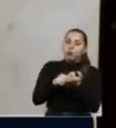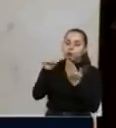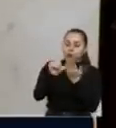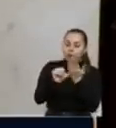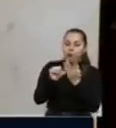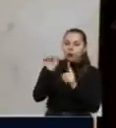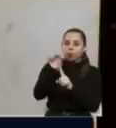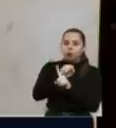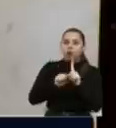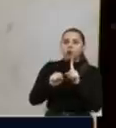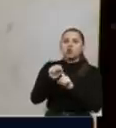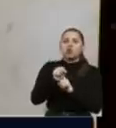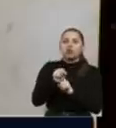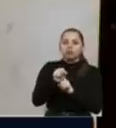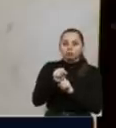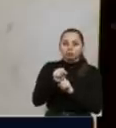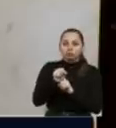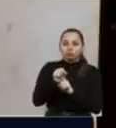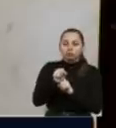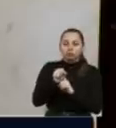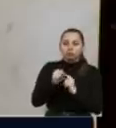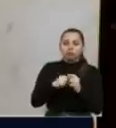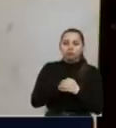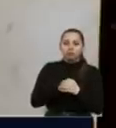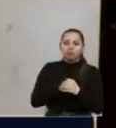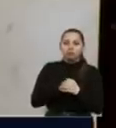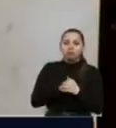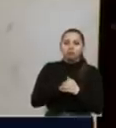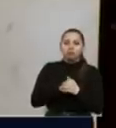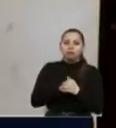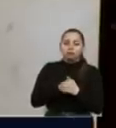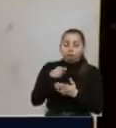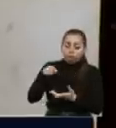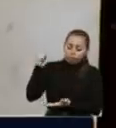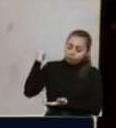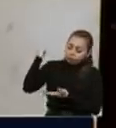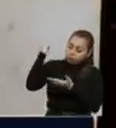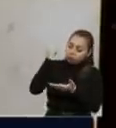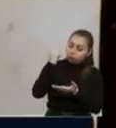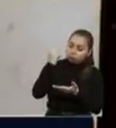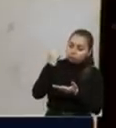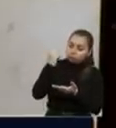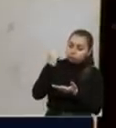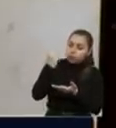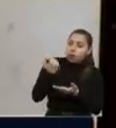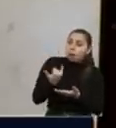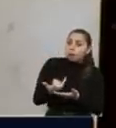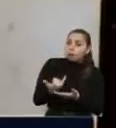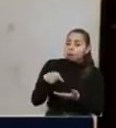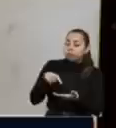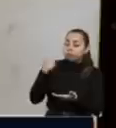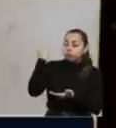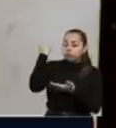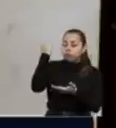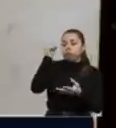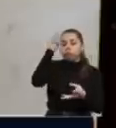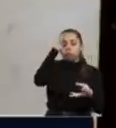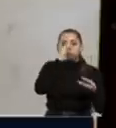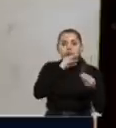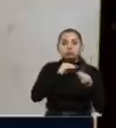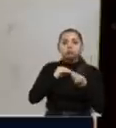Pero era un aporte que tenía, y era lo que estaba